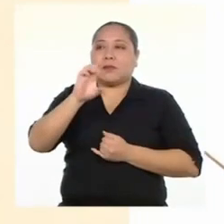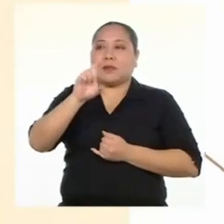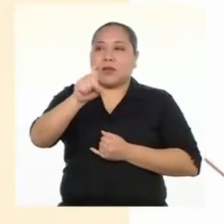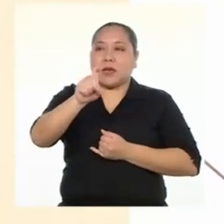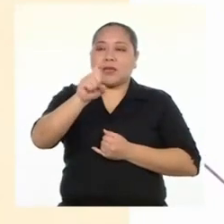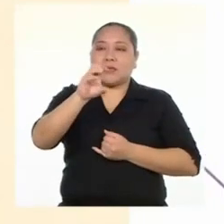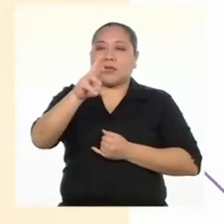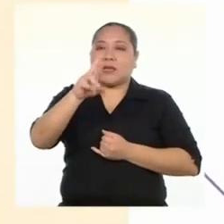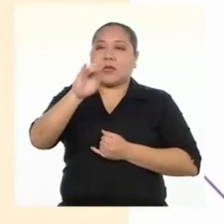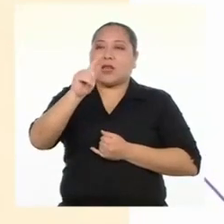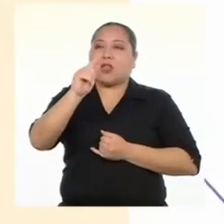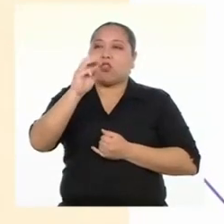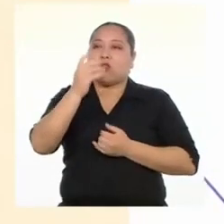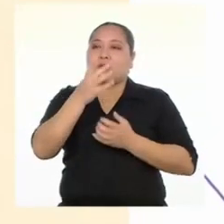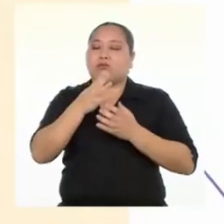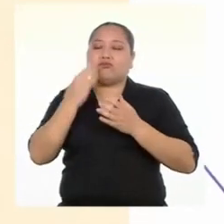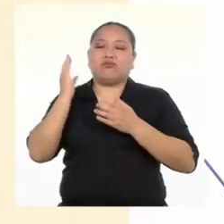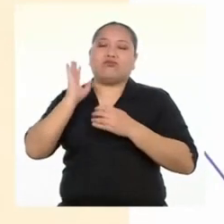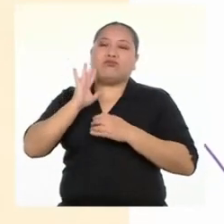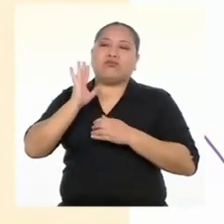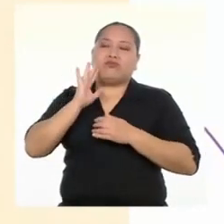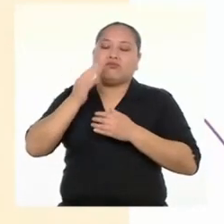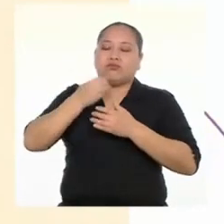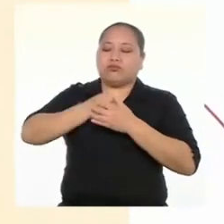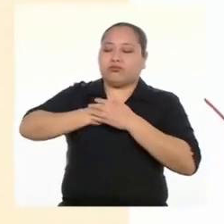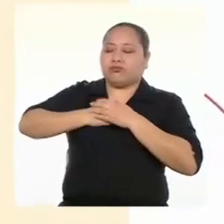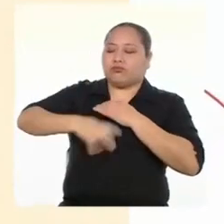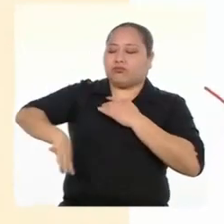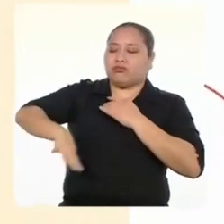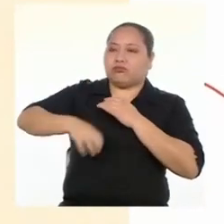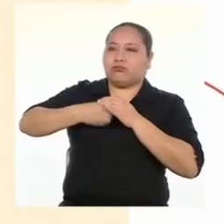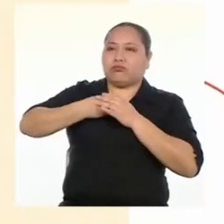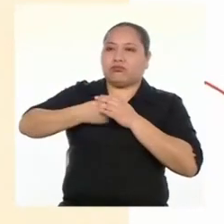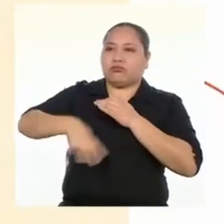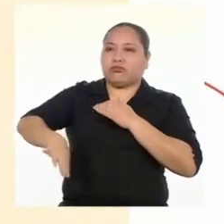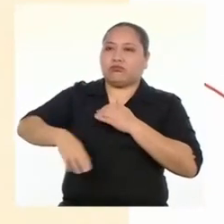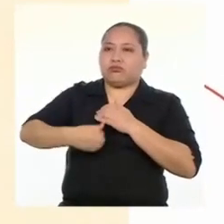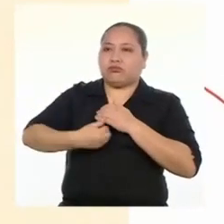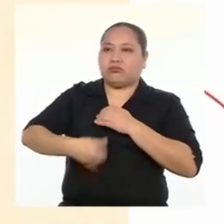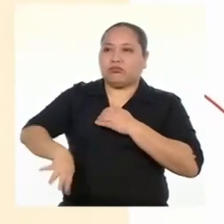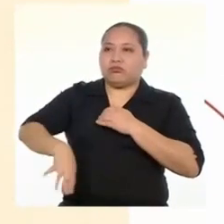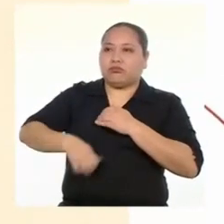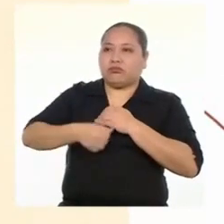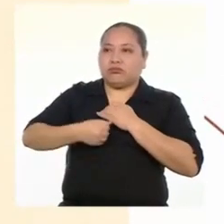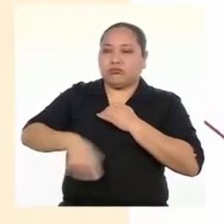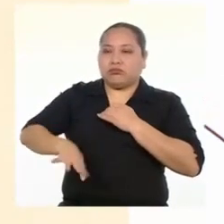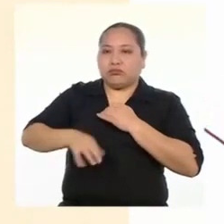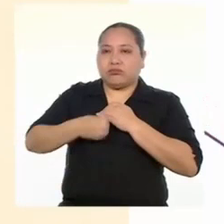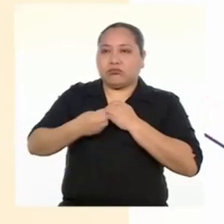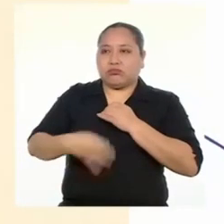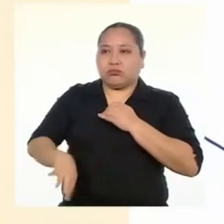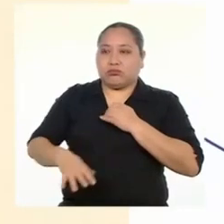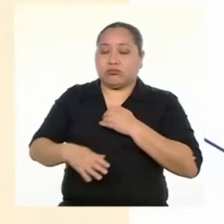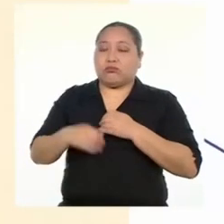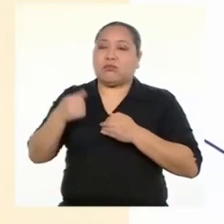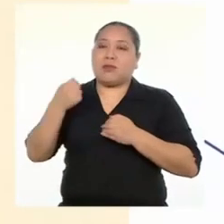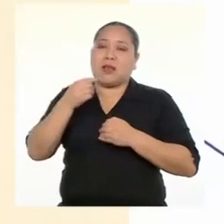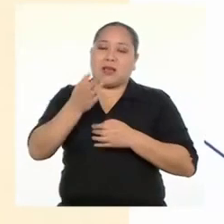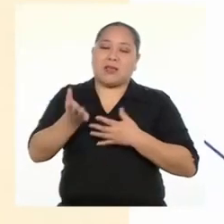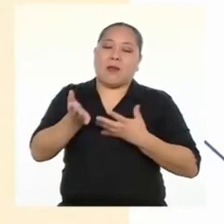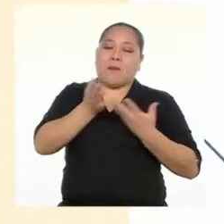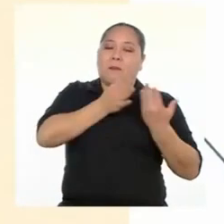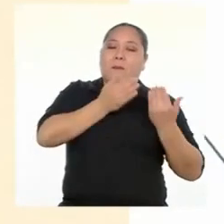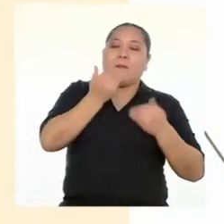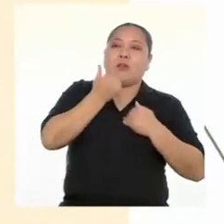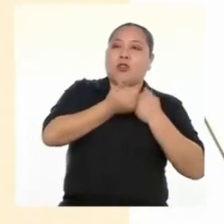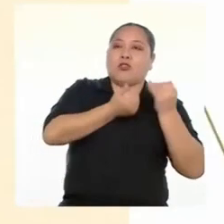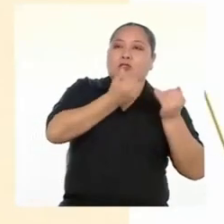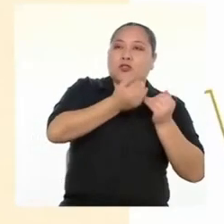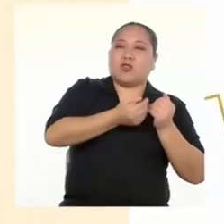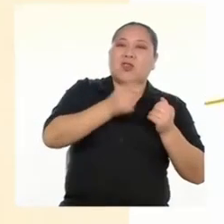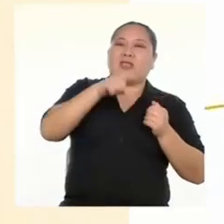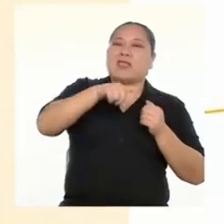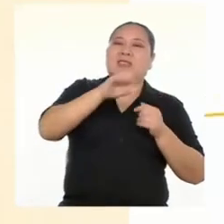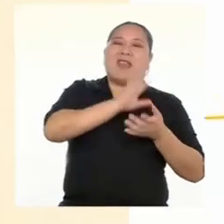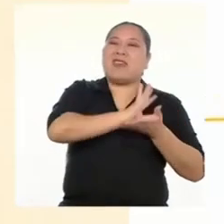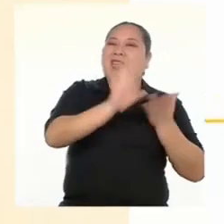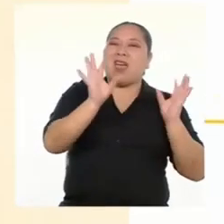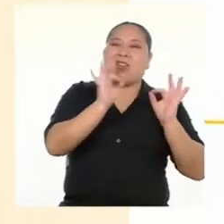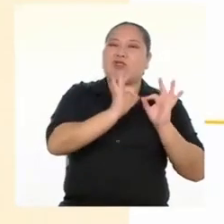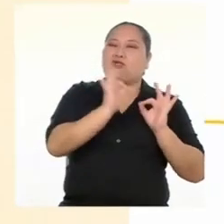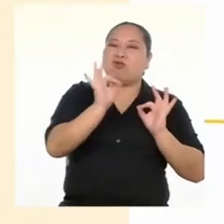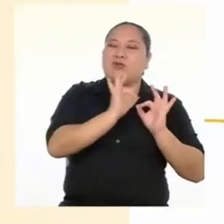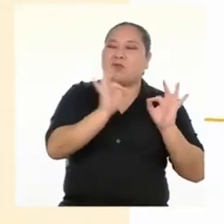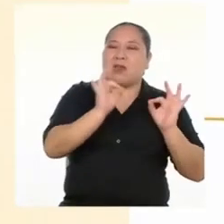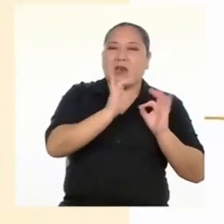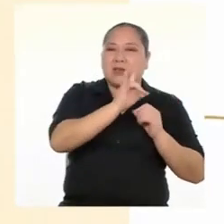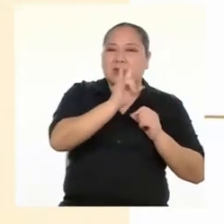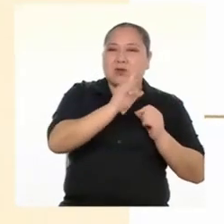de sustancias tóxicas que nuestro organismo produce como residuo de todos los procesos previos y que debemos desechar. Esto